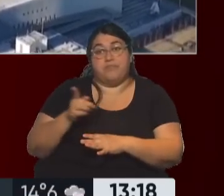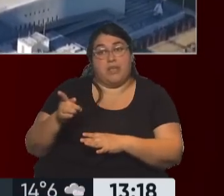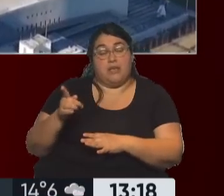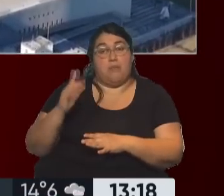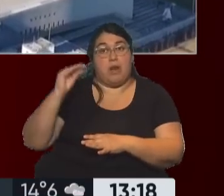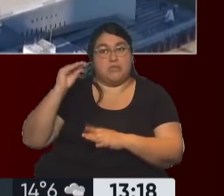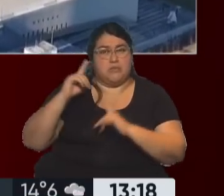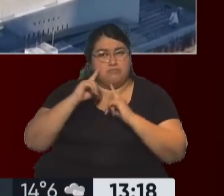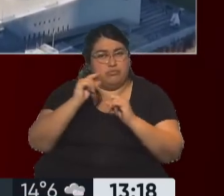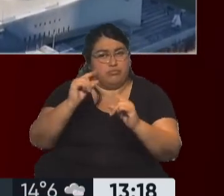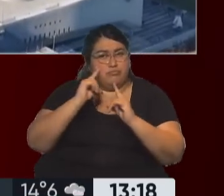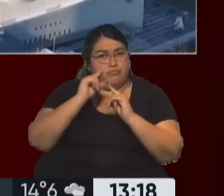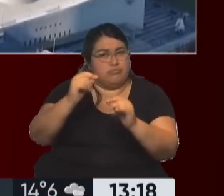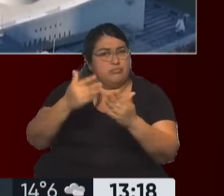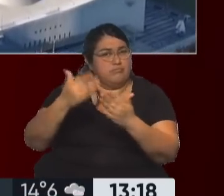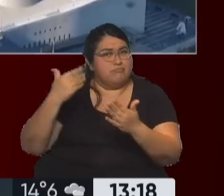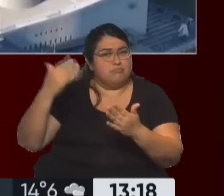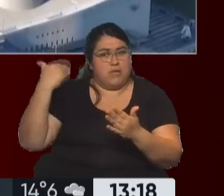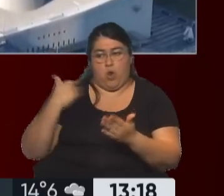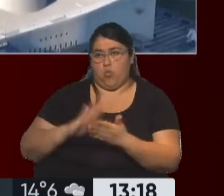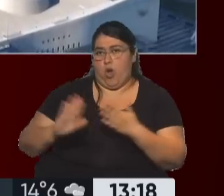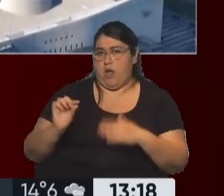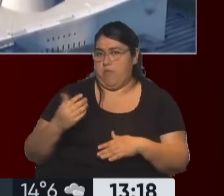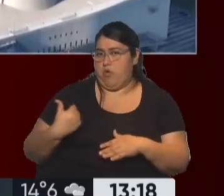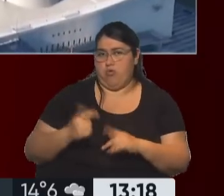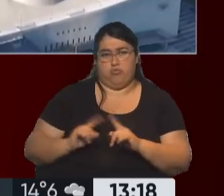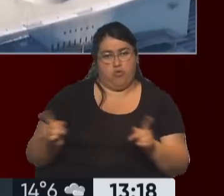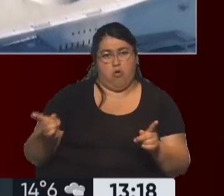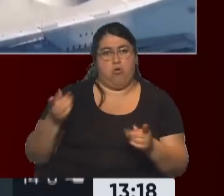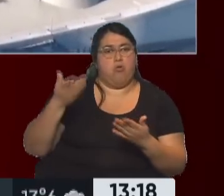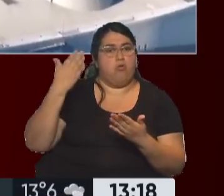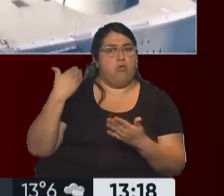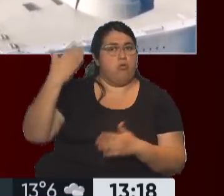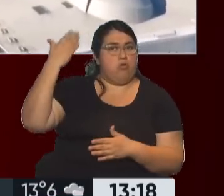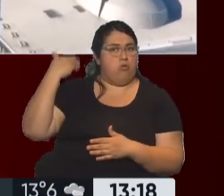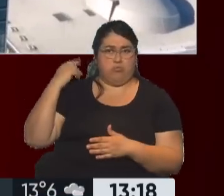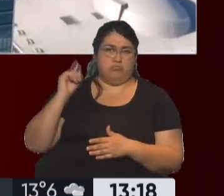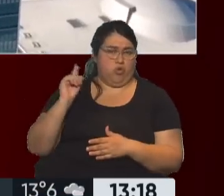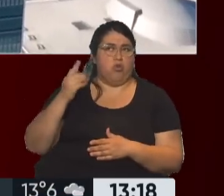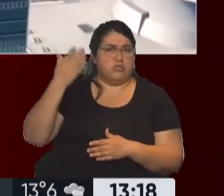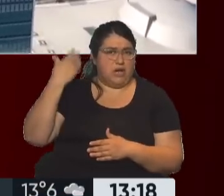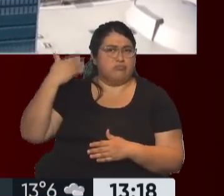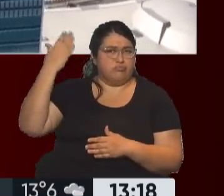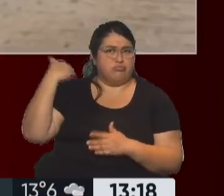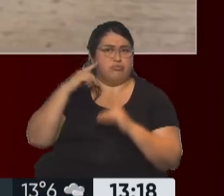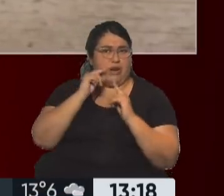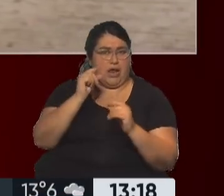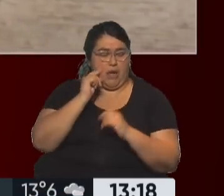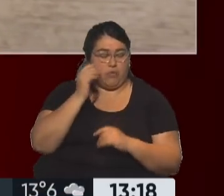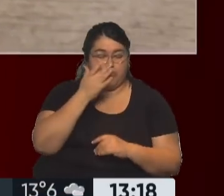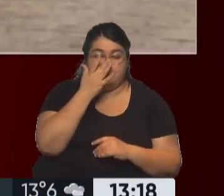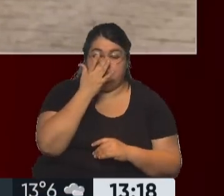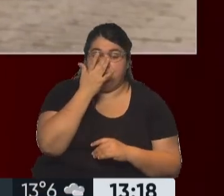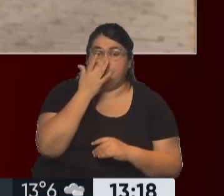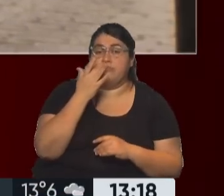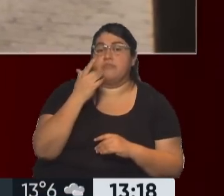de la diplomacia brasileña, no arranca tampoco ahora con Lula, mismo tampoco con el Lula de años anteriores. A ver,